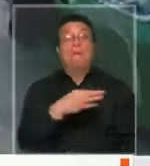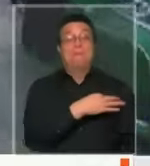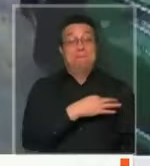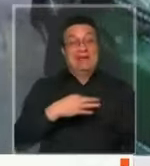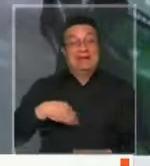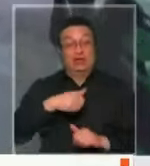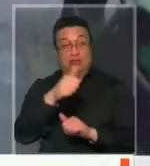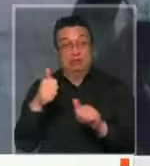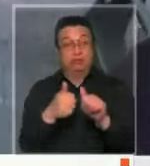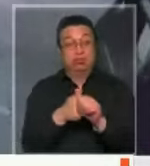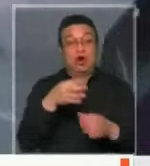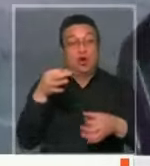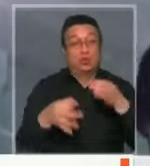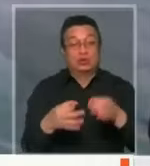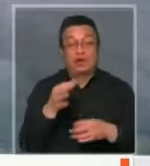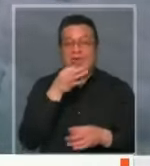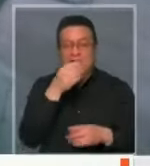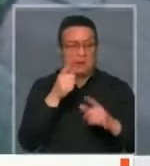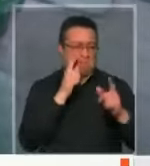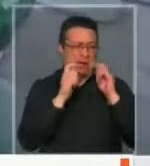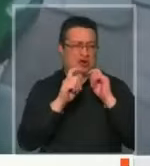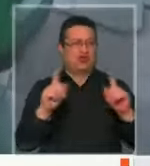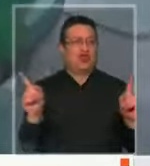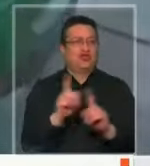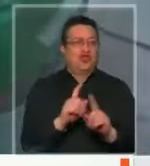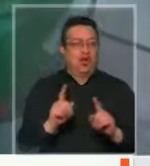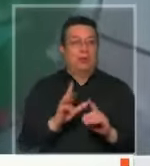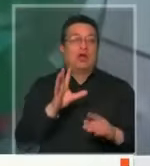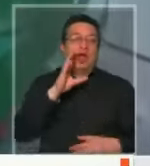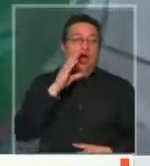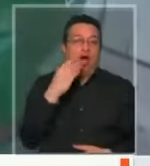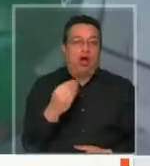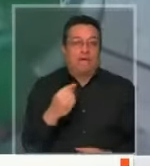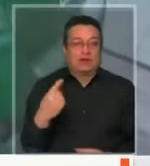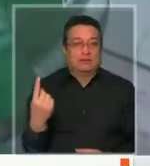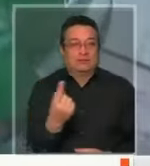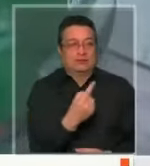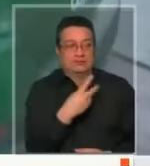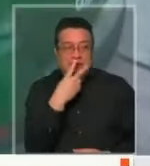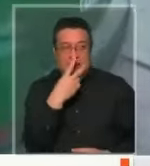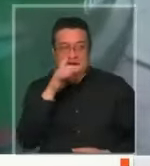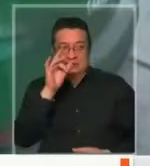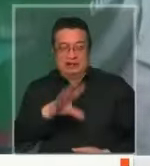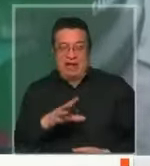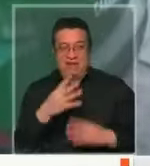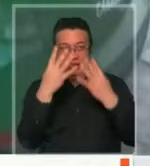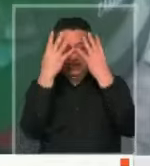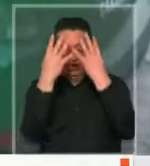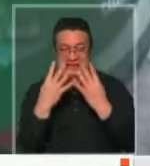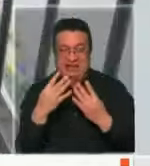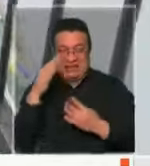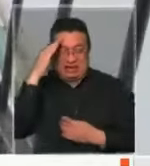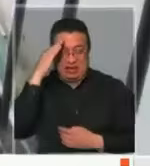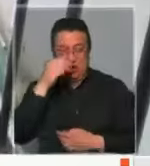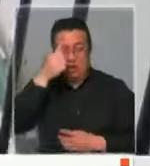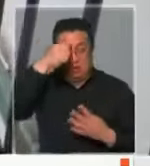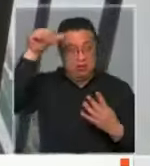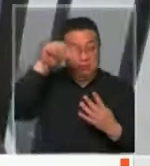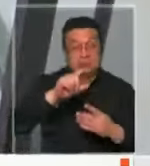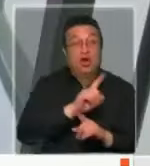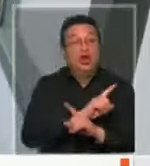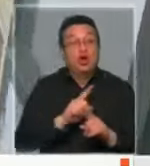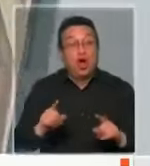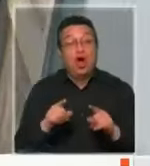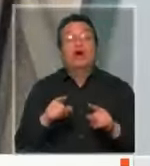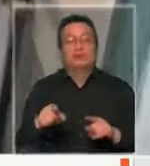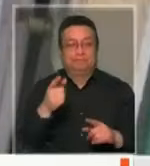subrogante de Justicia, no tan peligrosos, pero por supuesto que para la sociedad saber que hay reos que no están cumpliendo su condena como deberían es